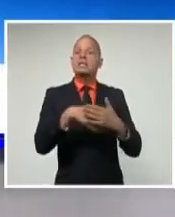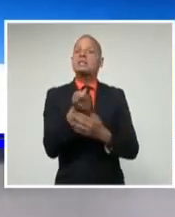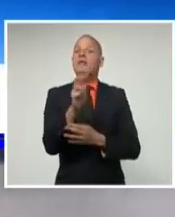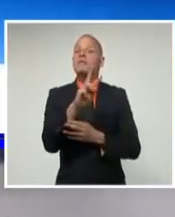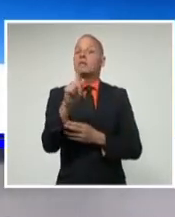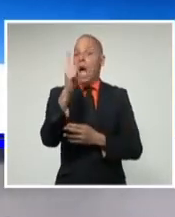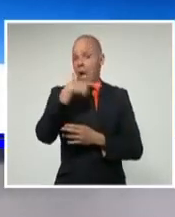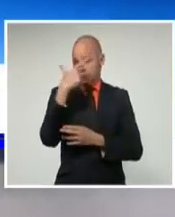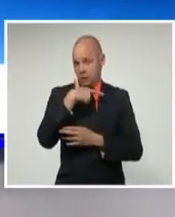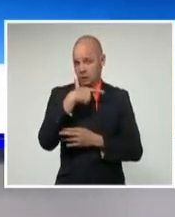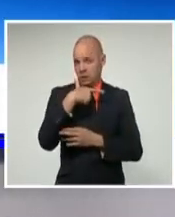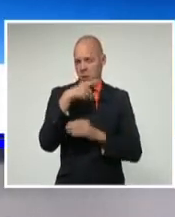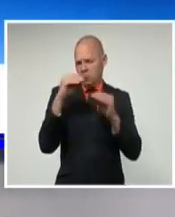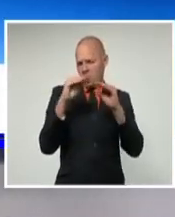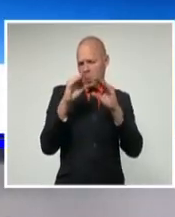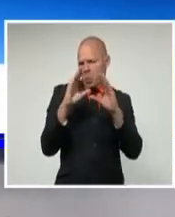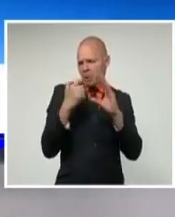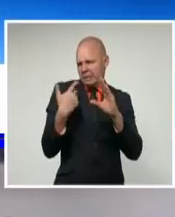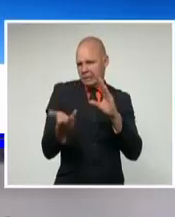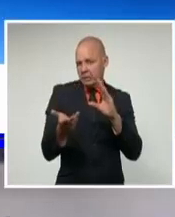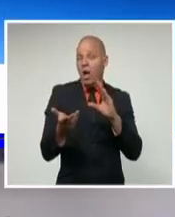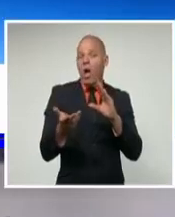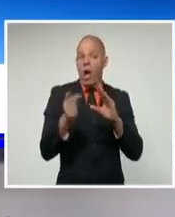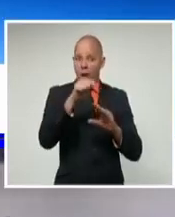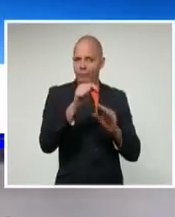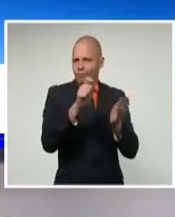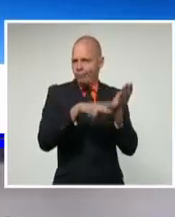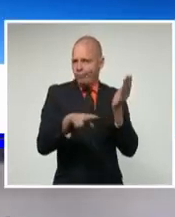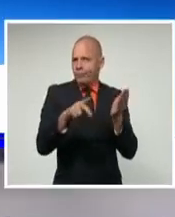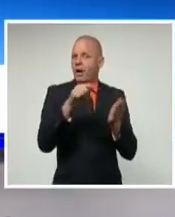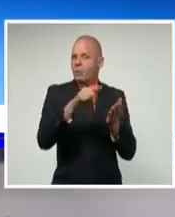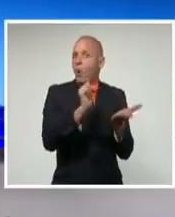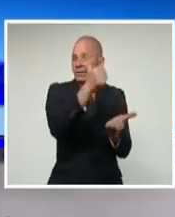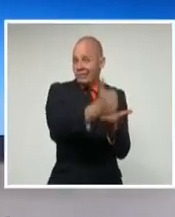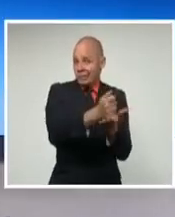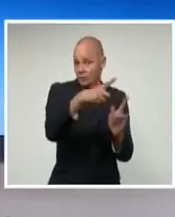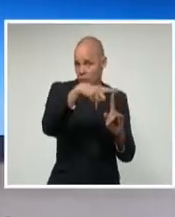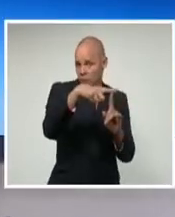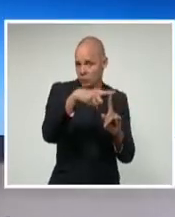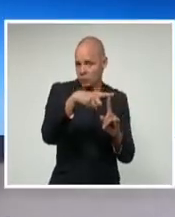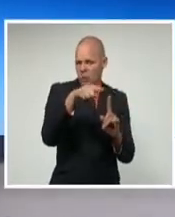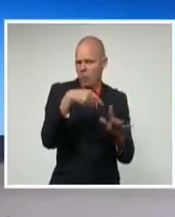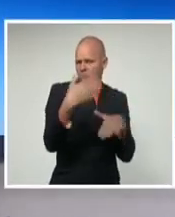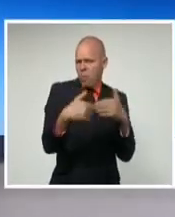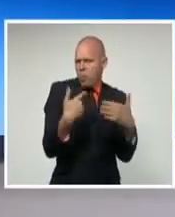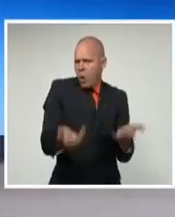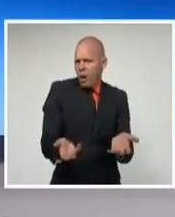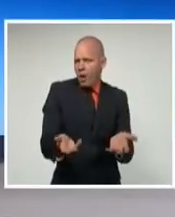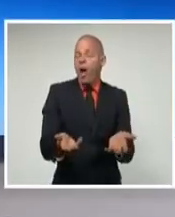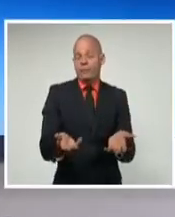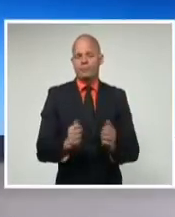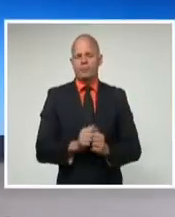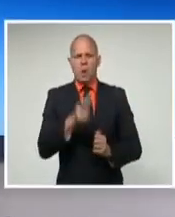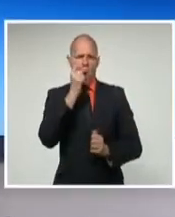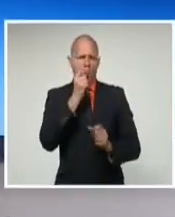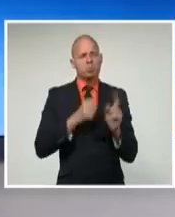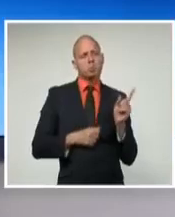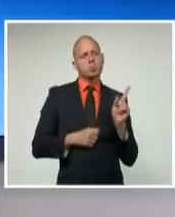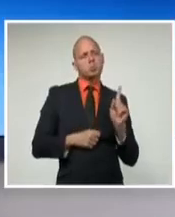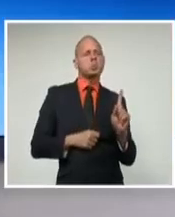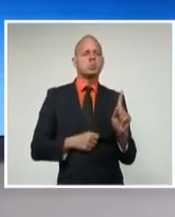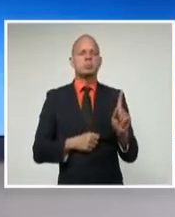una situación en plena calle en la ciudad de Las Tunas. ¿Qué fue lo que ocurrió? Bueno, uno de ellos fue requerido por una inspectora porque